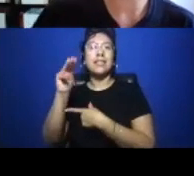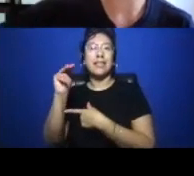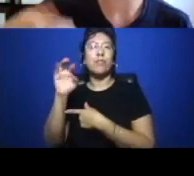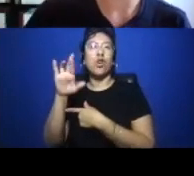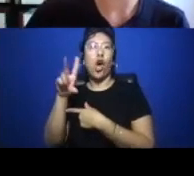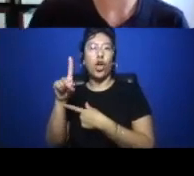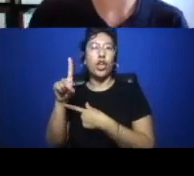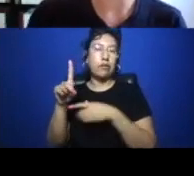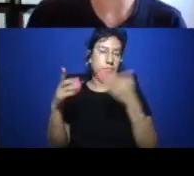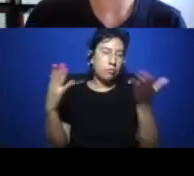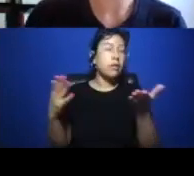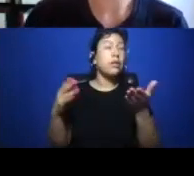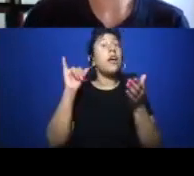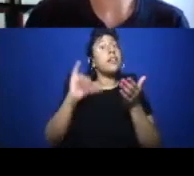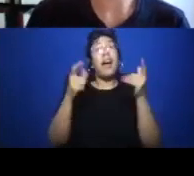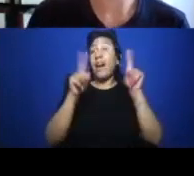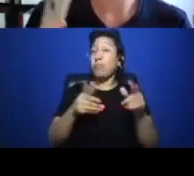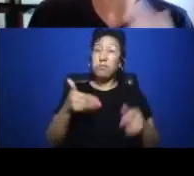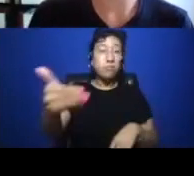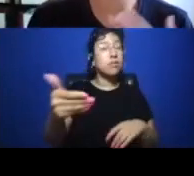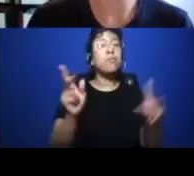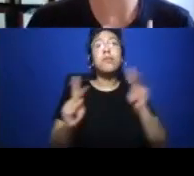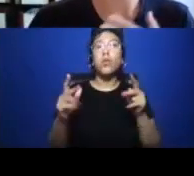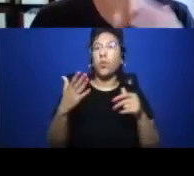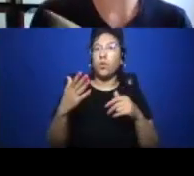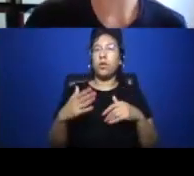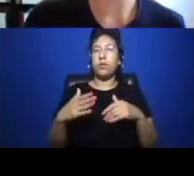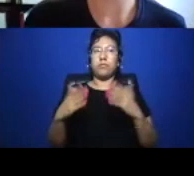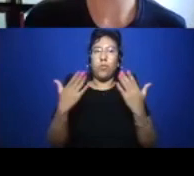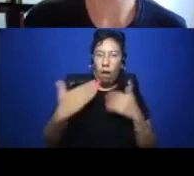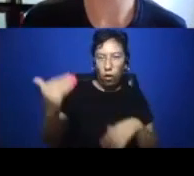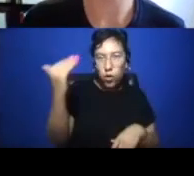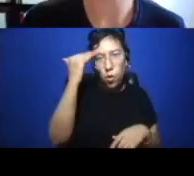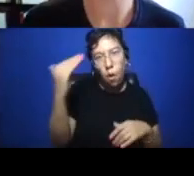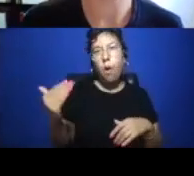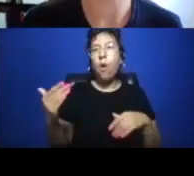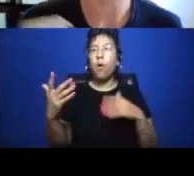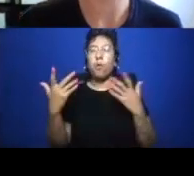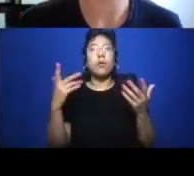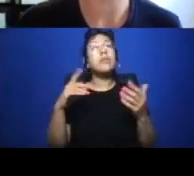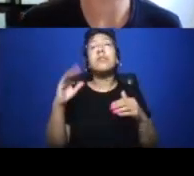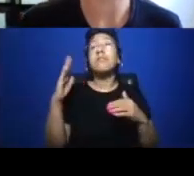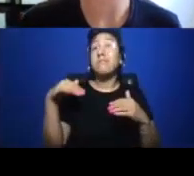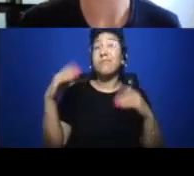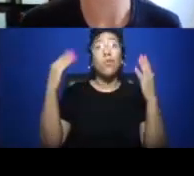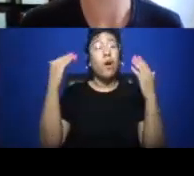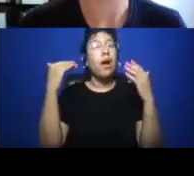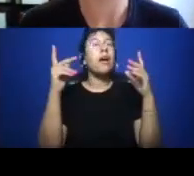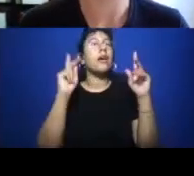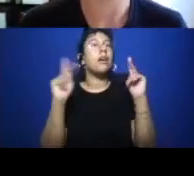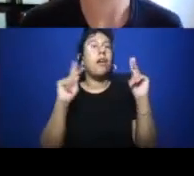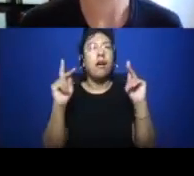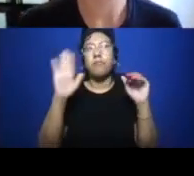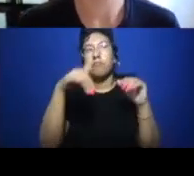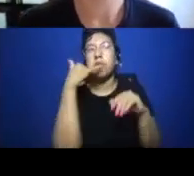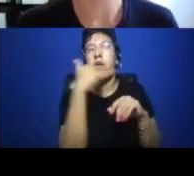eso pasa a las personas que tienen un perfil muy alto, que sus cuentas vale la pena, son gente famosa